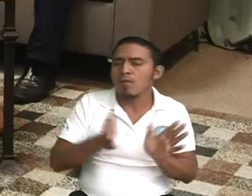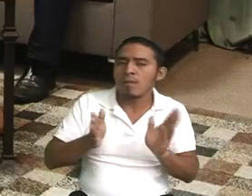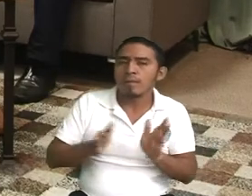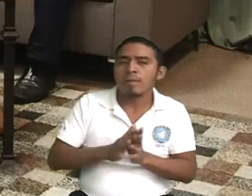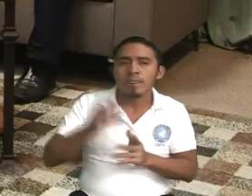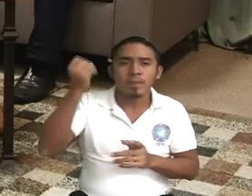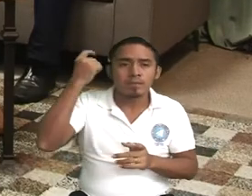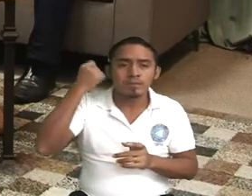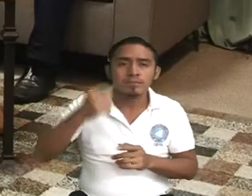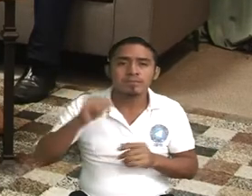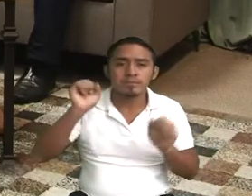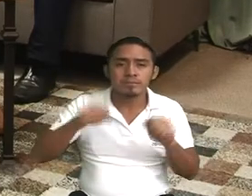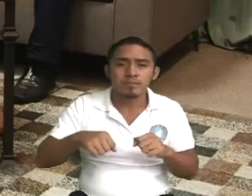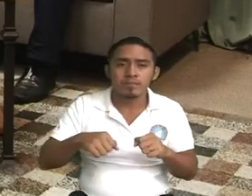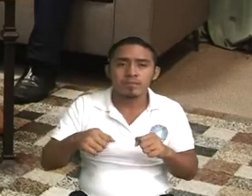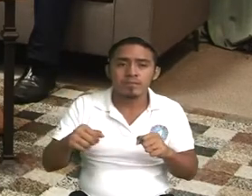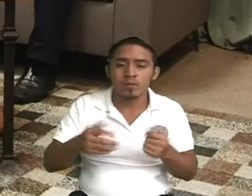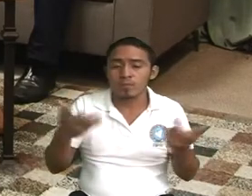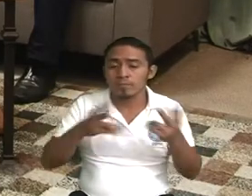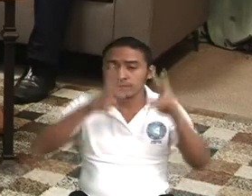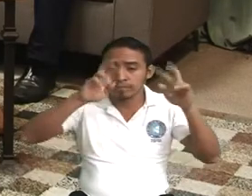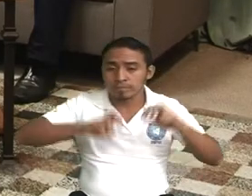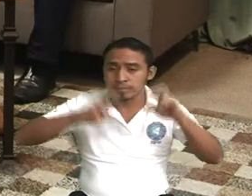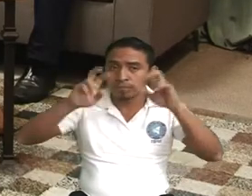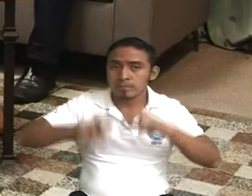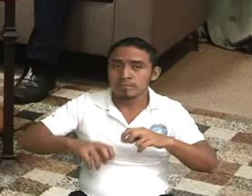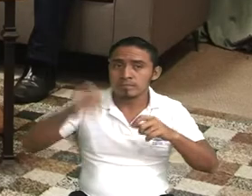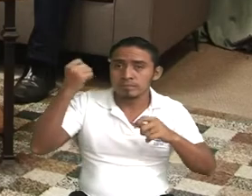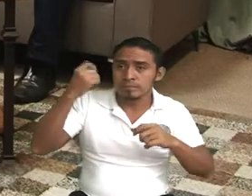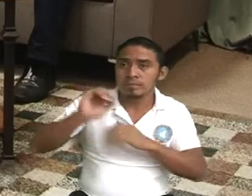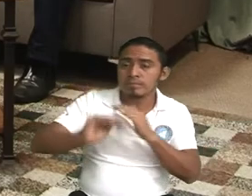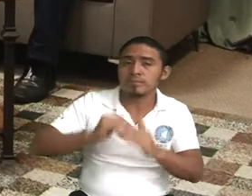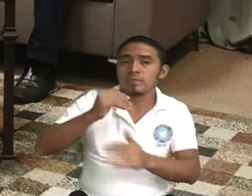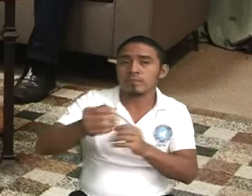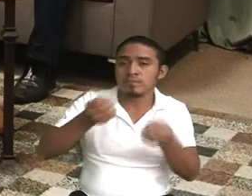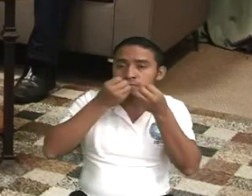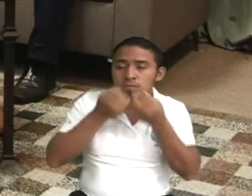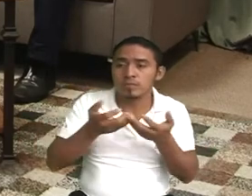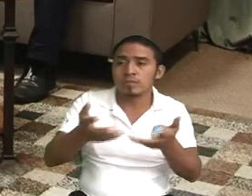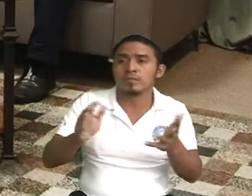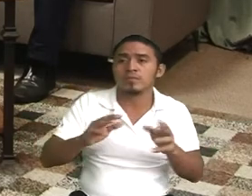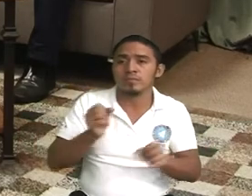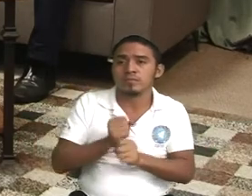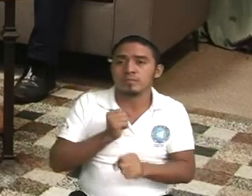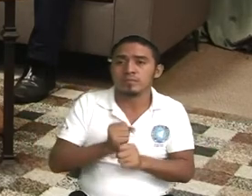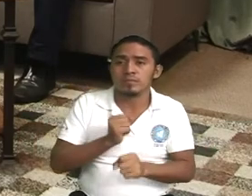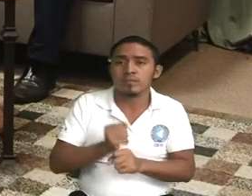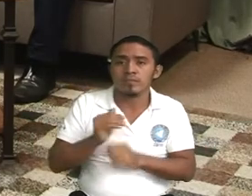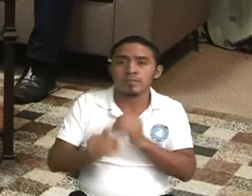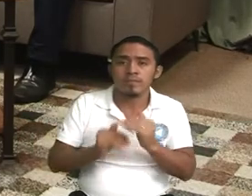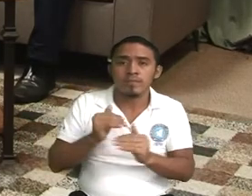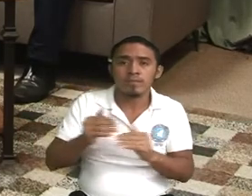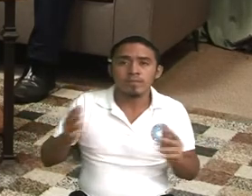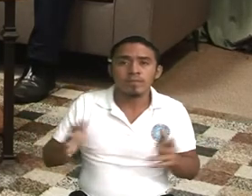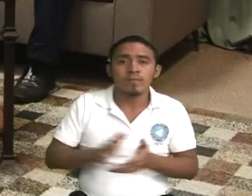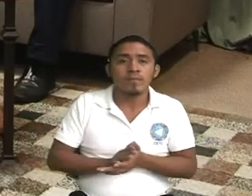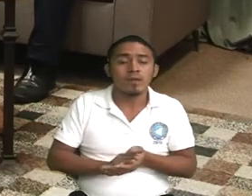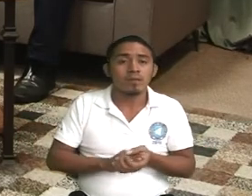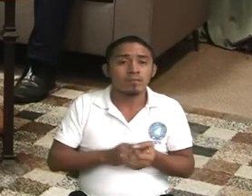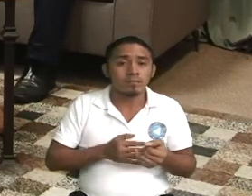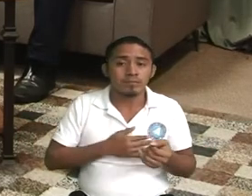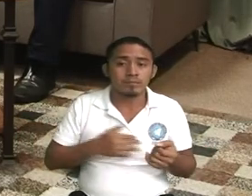entendiendo en principio si pudiésemos hacer una evaluación. Entiendo que posteriormente harán informes respecto a todo el ciclo de trabajo y los